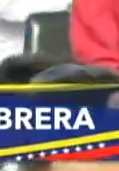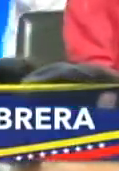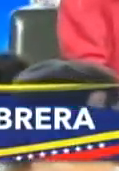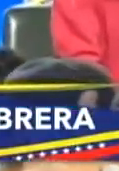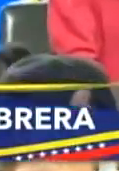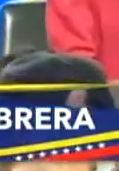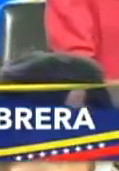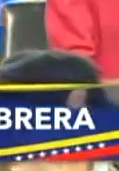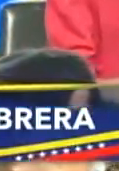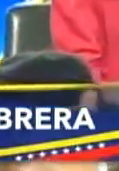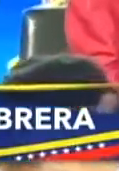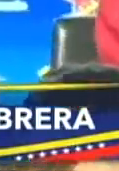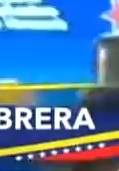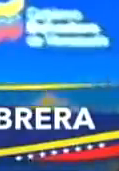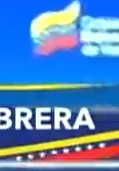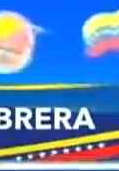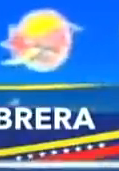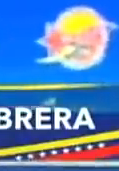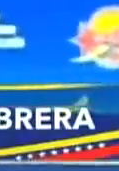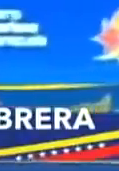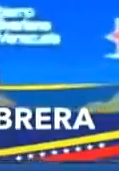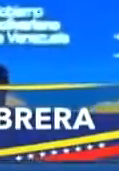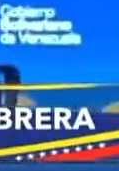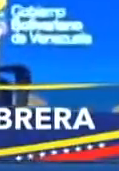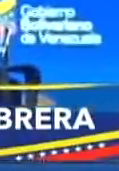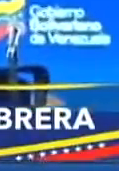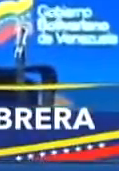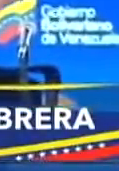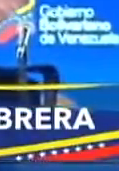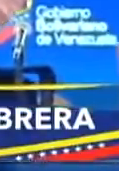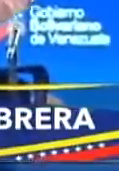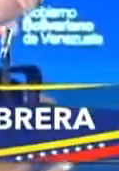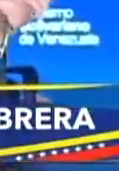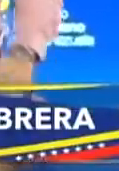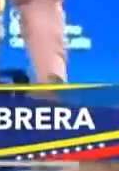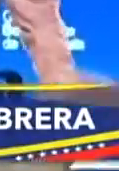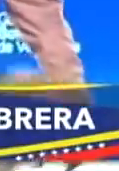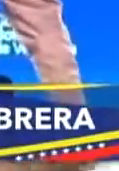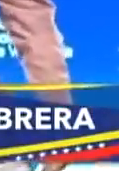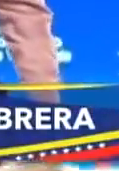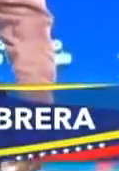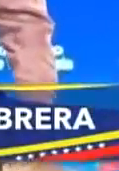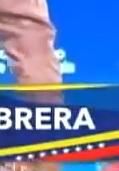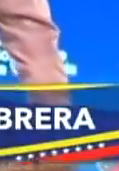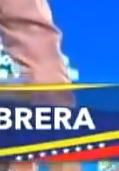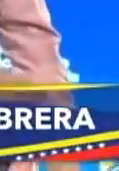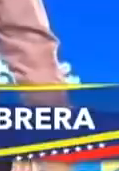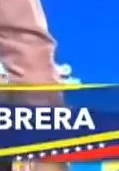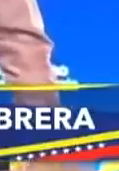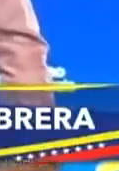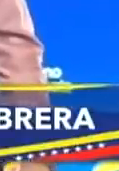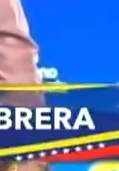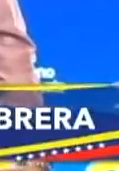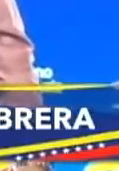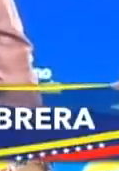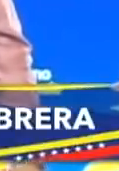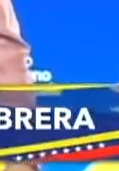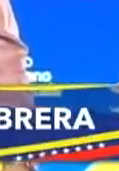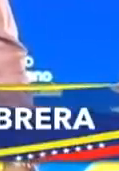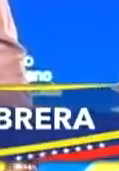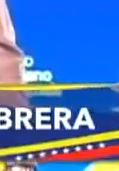lo laboral normativos aquí vamos a avanzar este nombre a un fondo soberano para para la estabilización